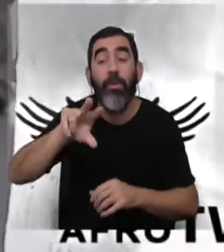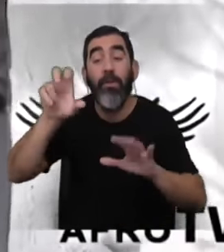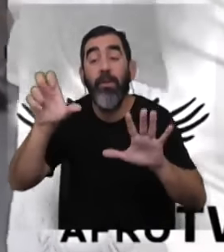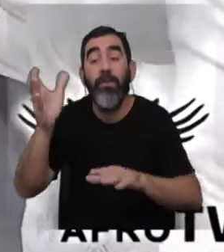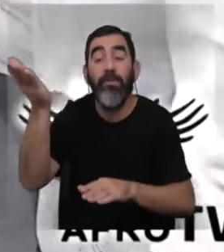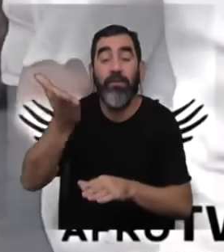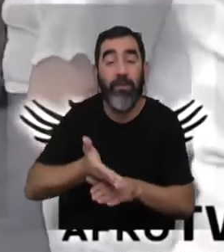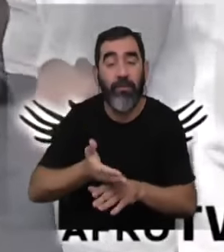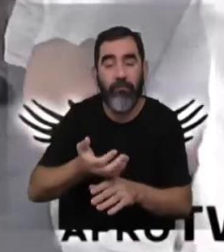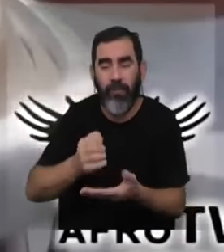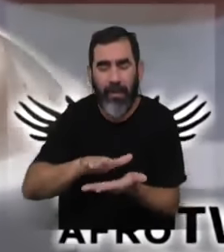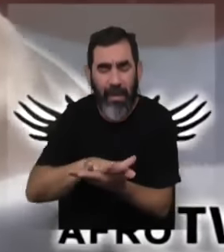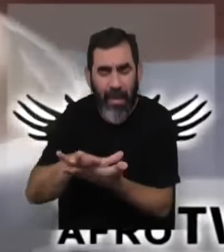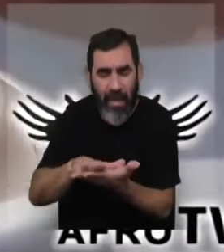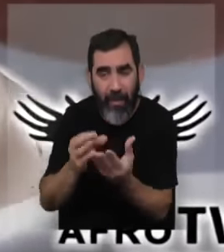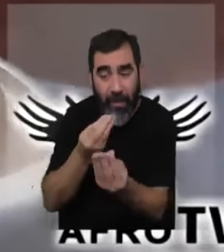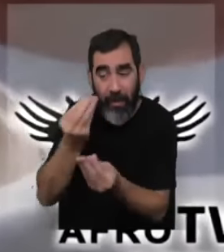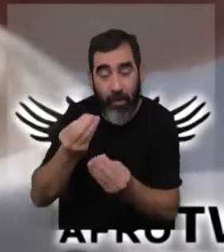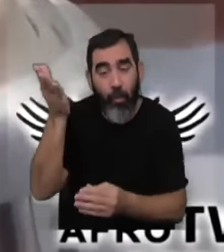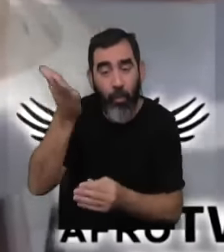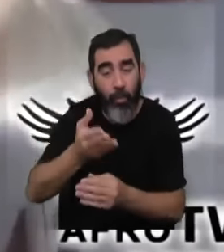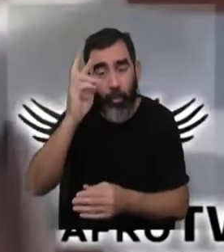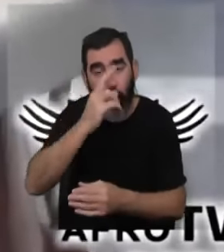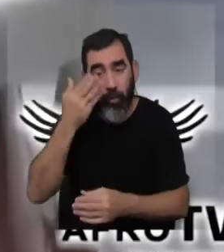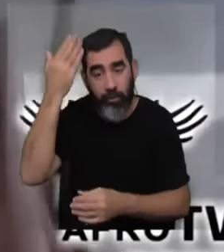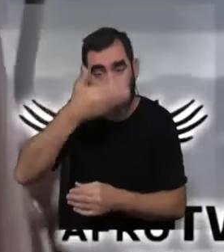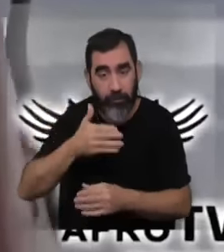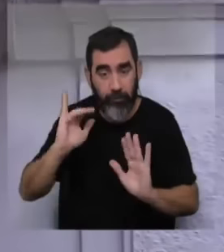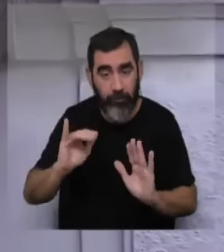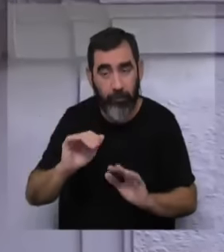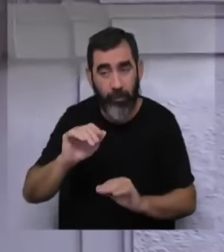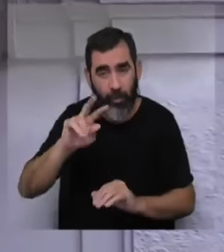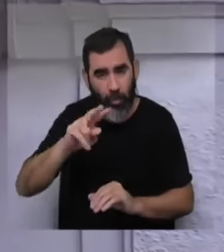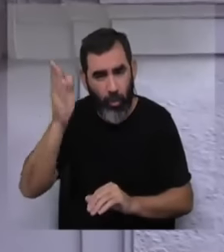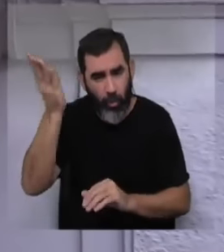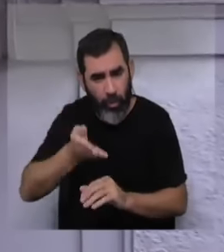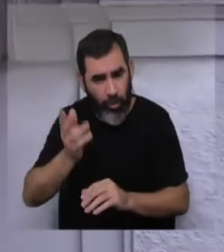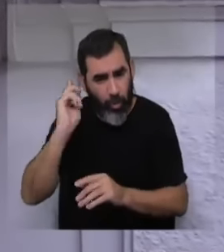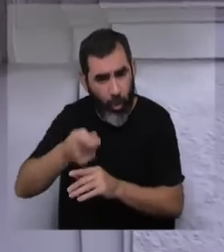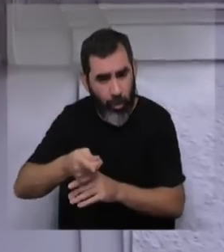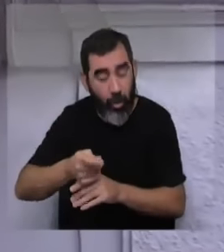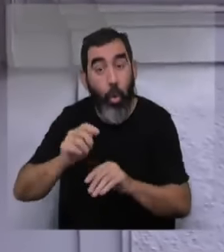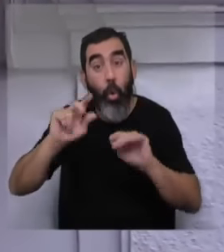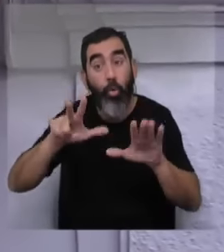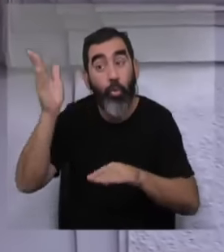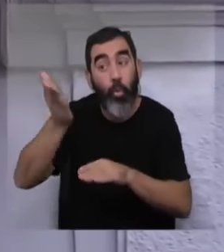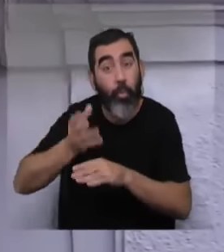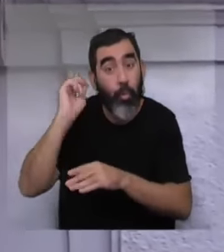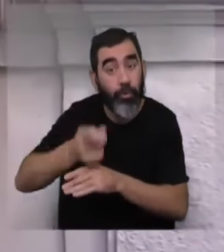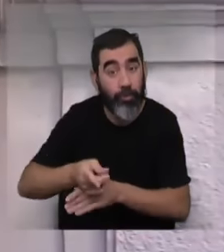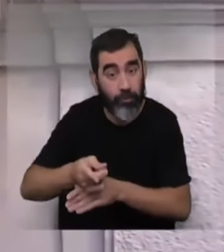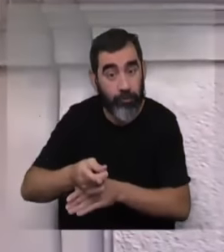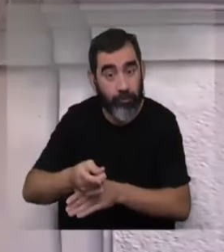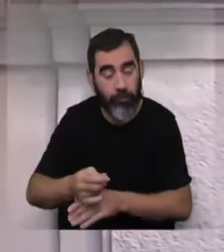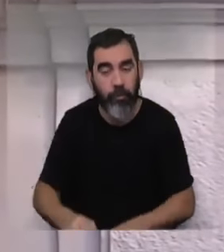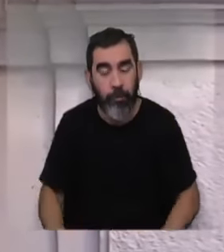es nada el ingreso por la cuota el ingreso por la que es de eh 2% o 4% 8%